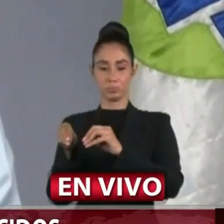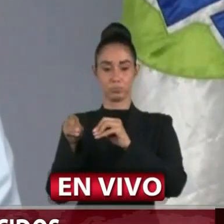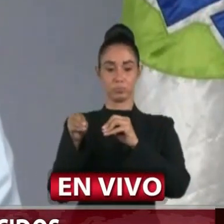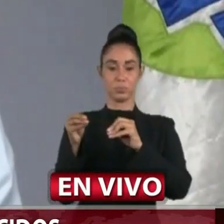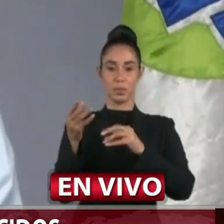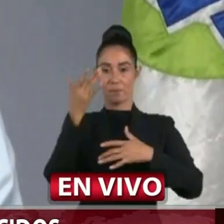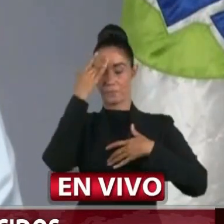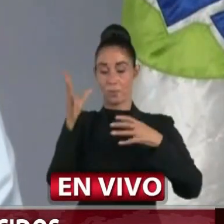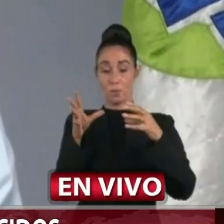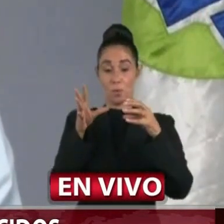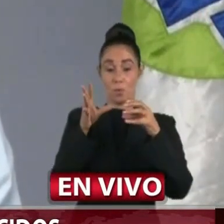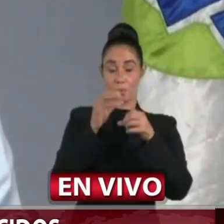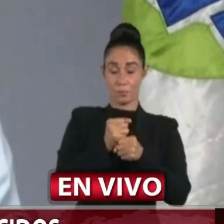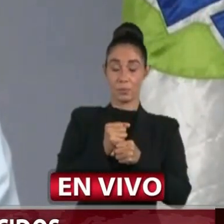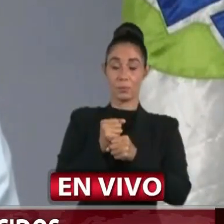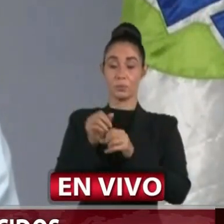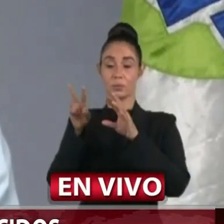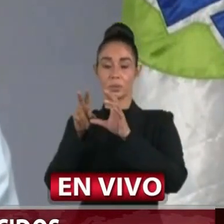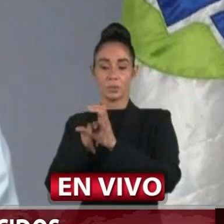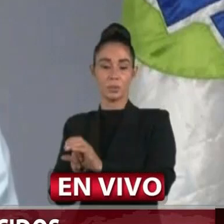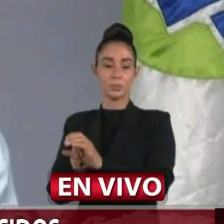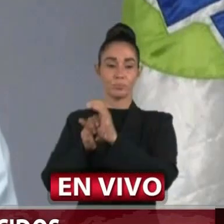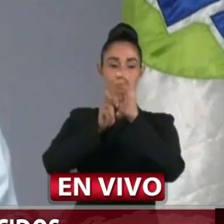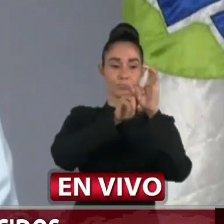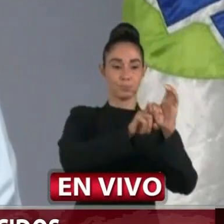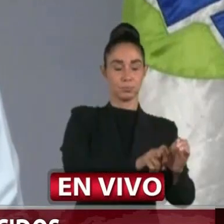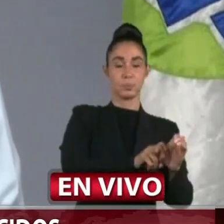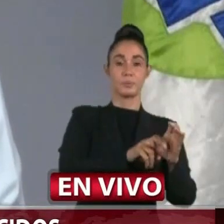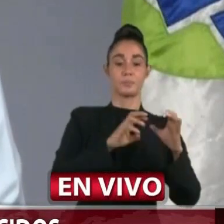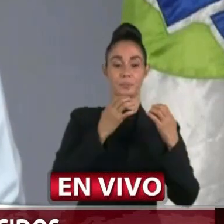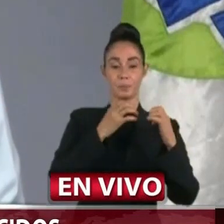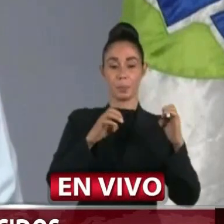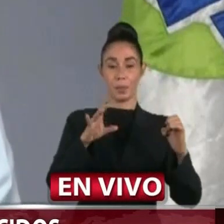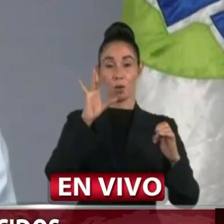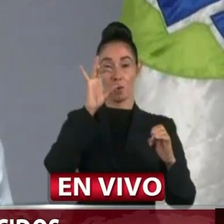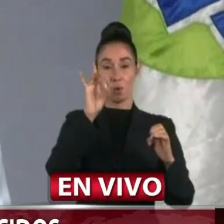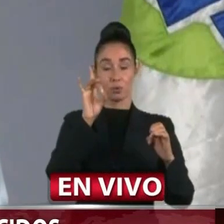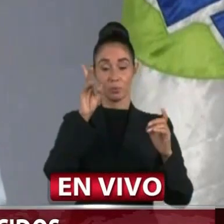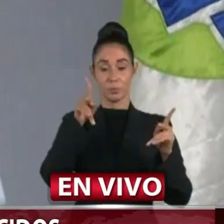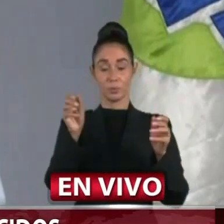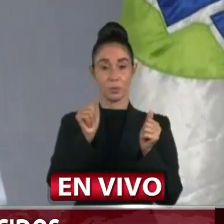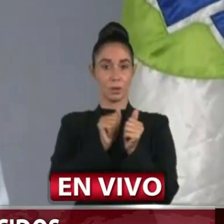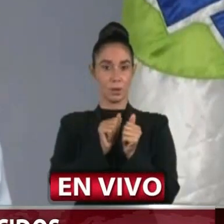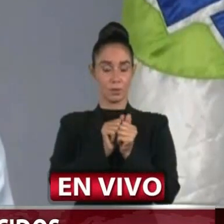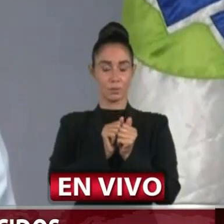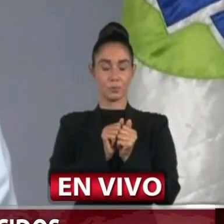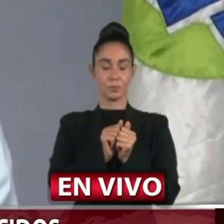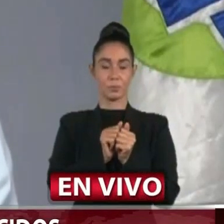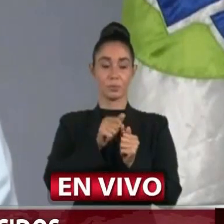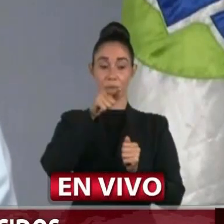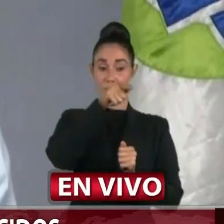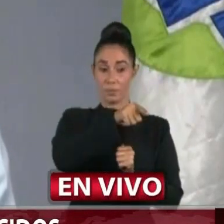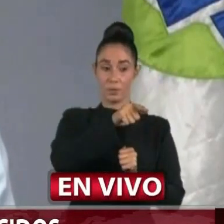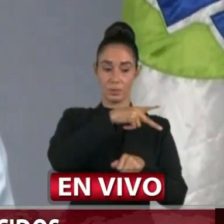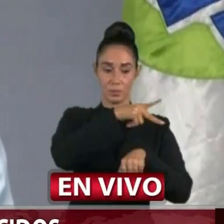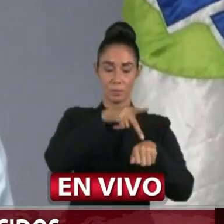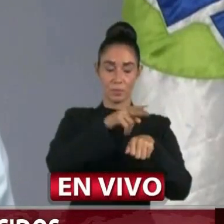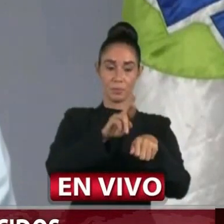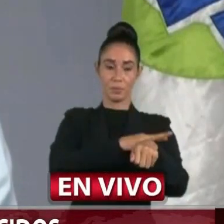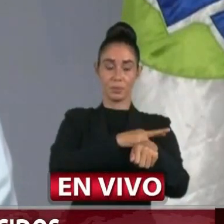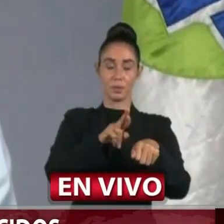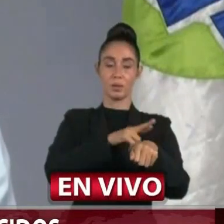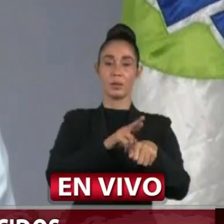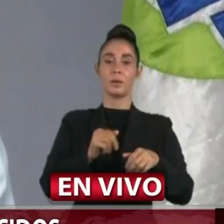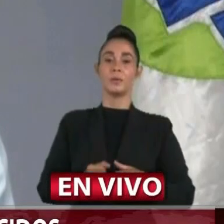que se dio por la emergencia simultánea de 8 casos en La Romana en el